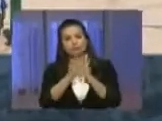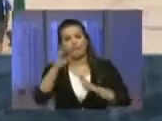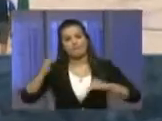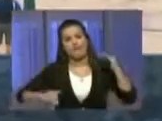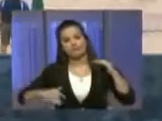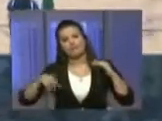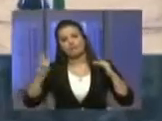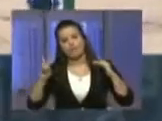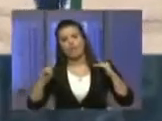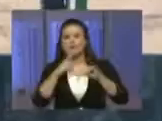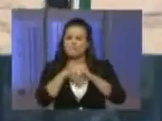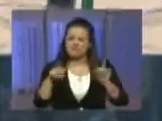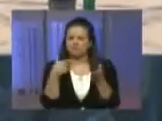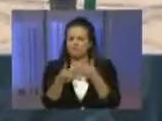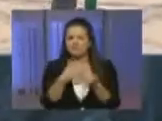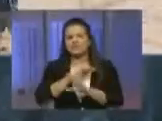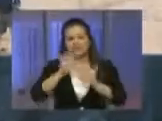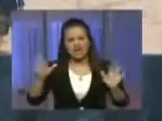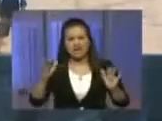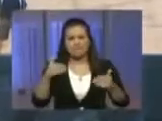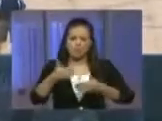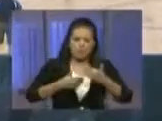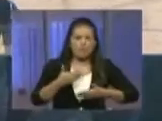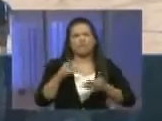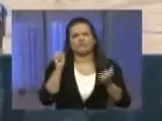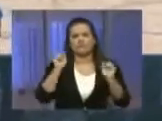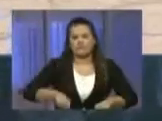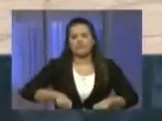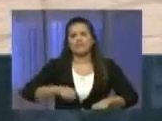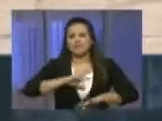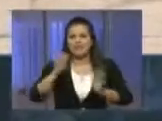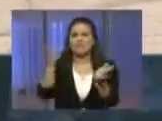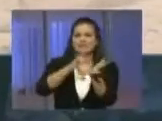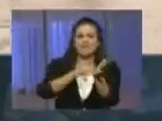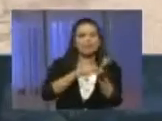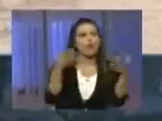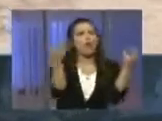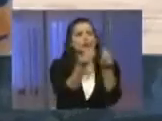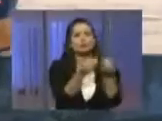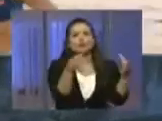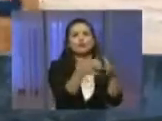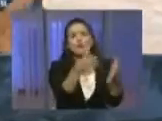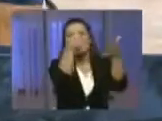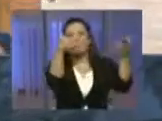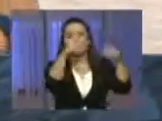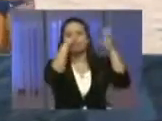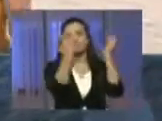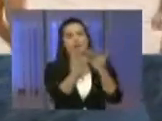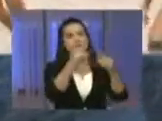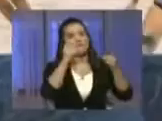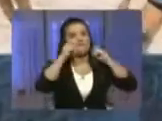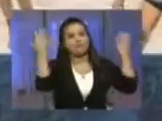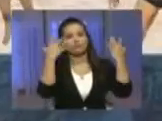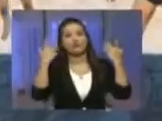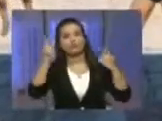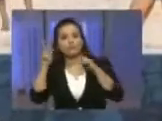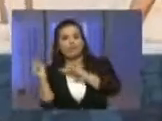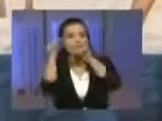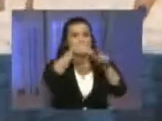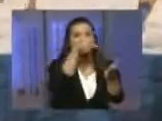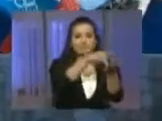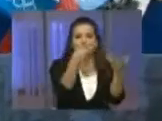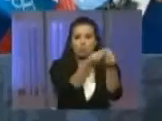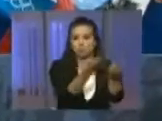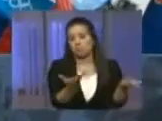Ya llegamos estamos entre los gigantes del mundo ahí está la natación claro al final todavía